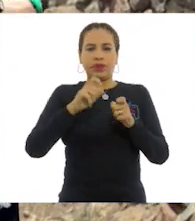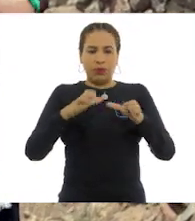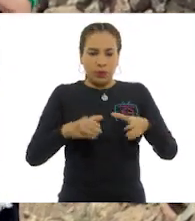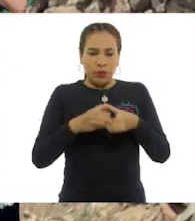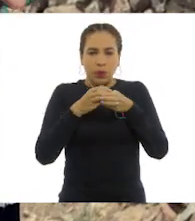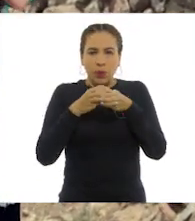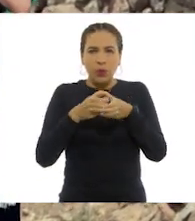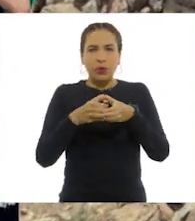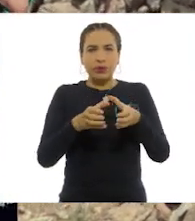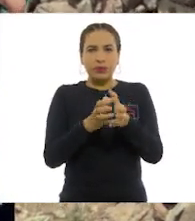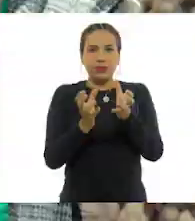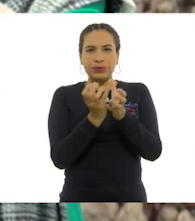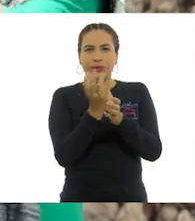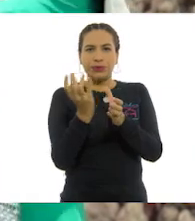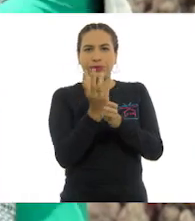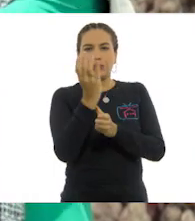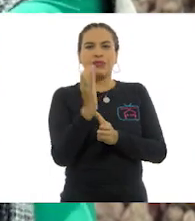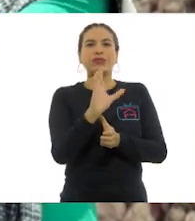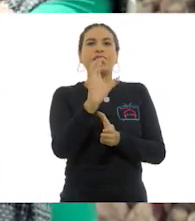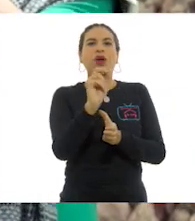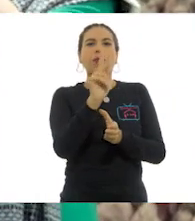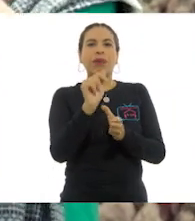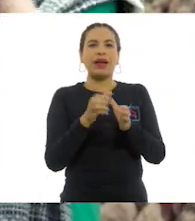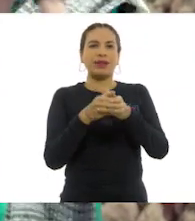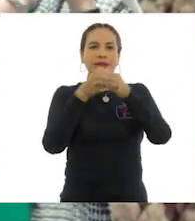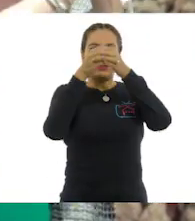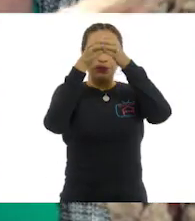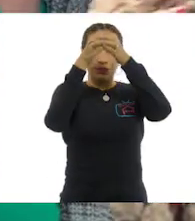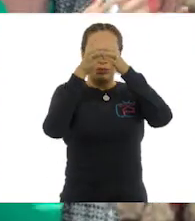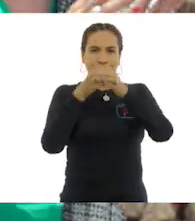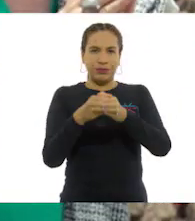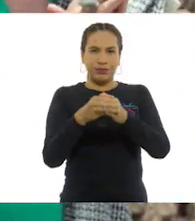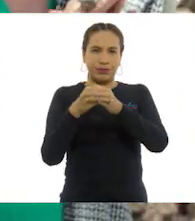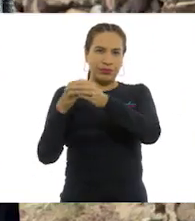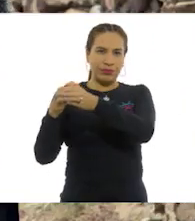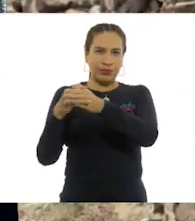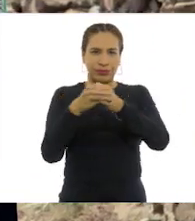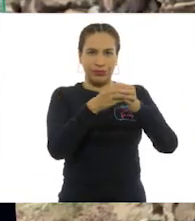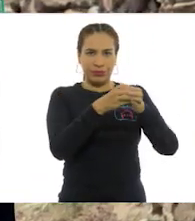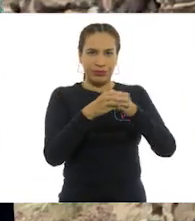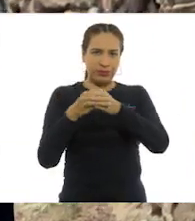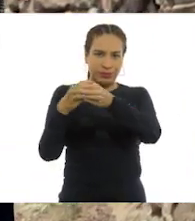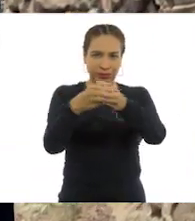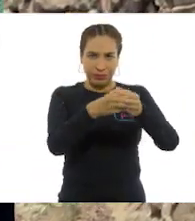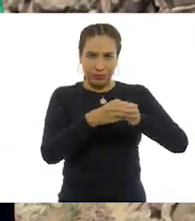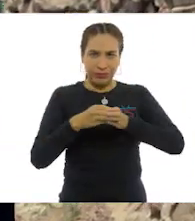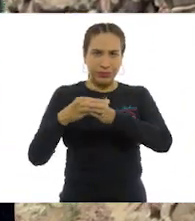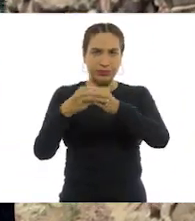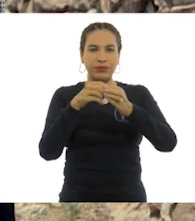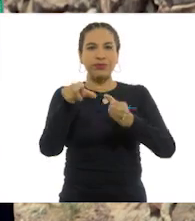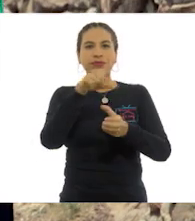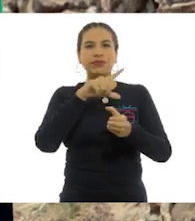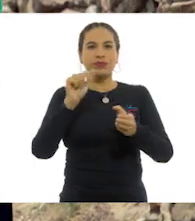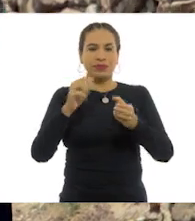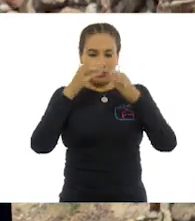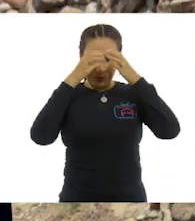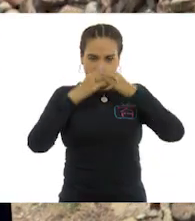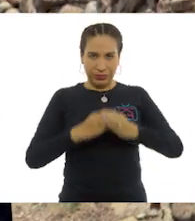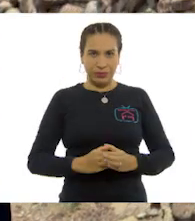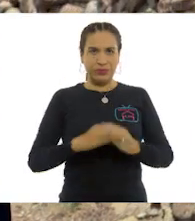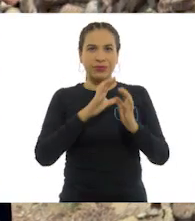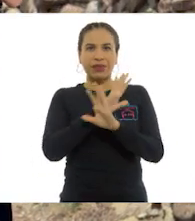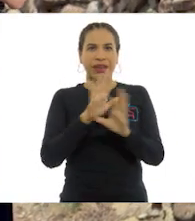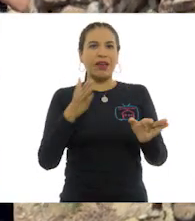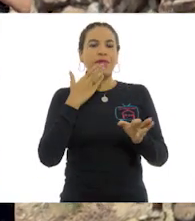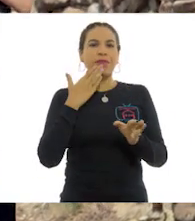el cuerpo con aromas de copal. Después sahumó hacia los 4 puntos cardinales y ahí, en ese momento, quedó ya